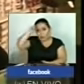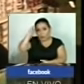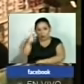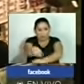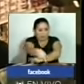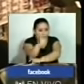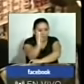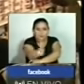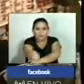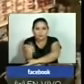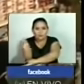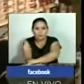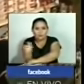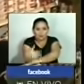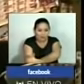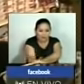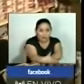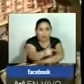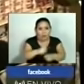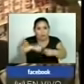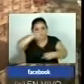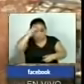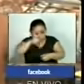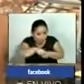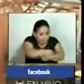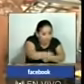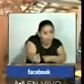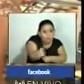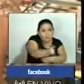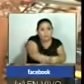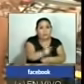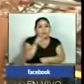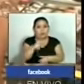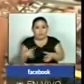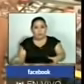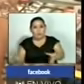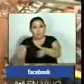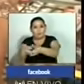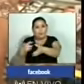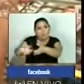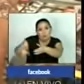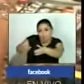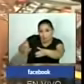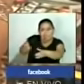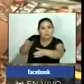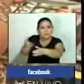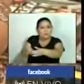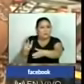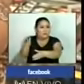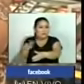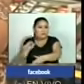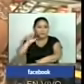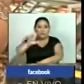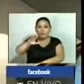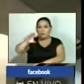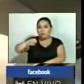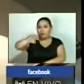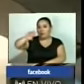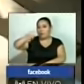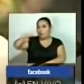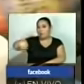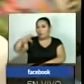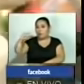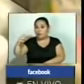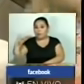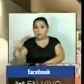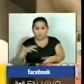pesca, a la agricultura y ganadería también. Este grupo de beneficiados forman parte de las más de 300,000 familias en